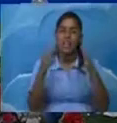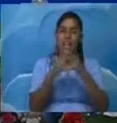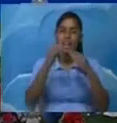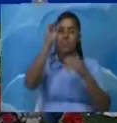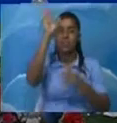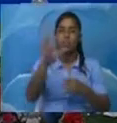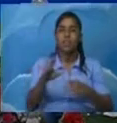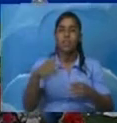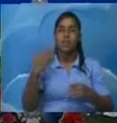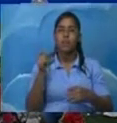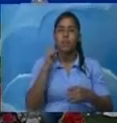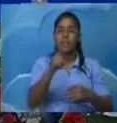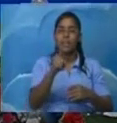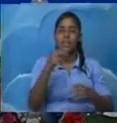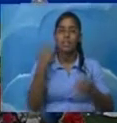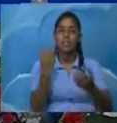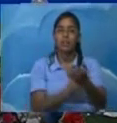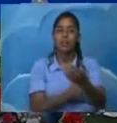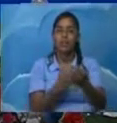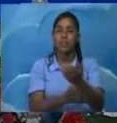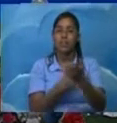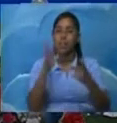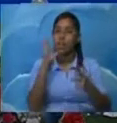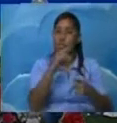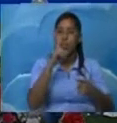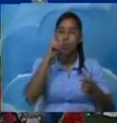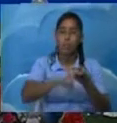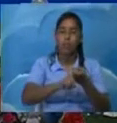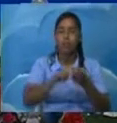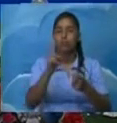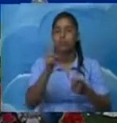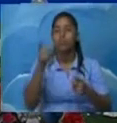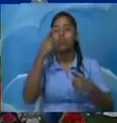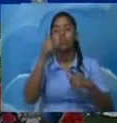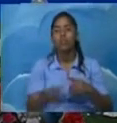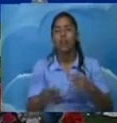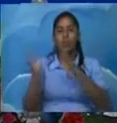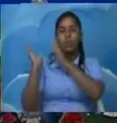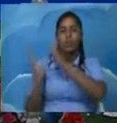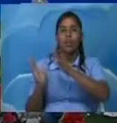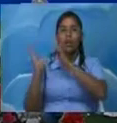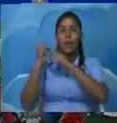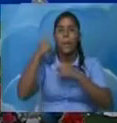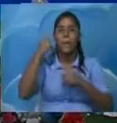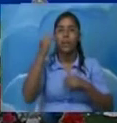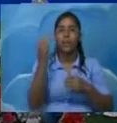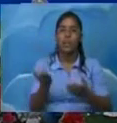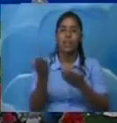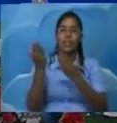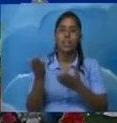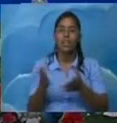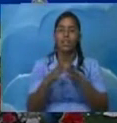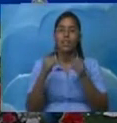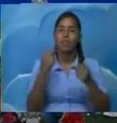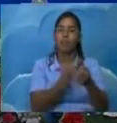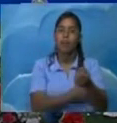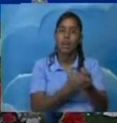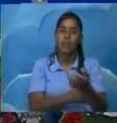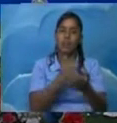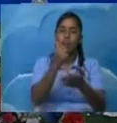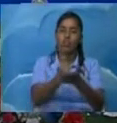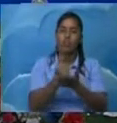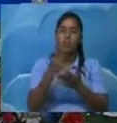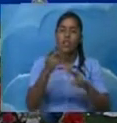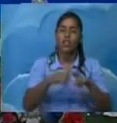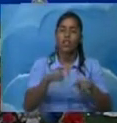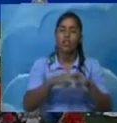y para que esa hermanita viuda no sea una carga para el alcalde Rafaelito? Hermano, ayúdeme que los